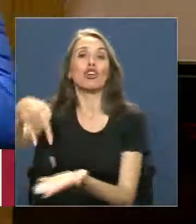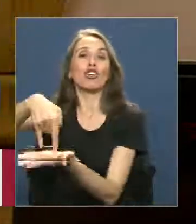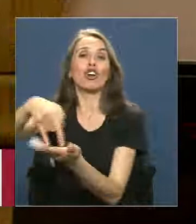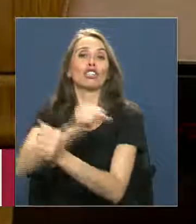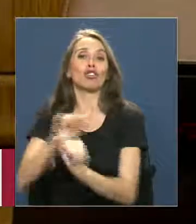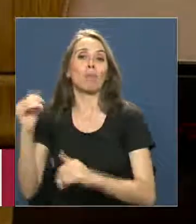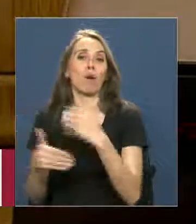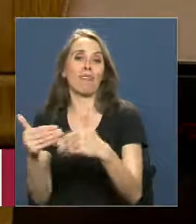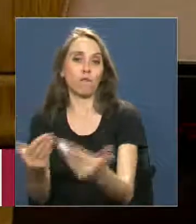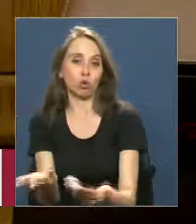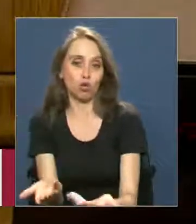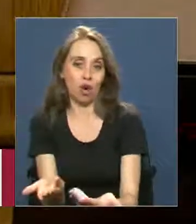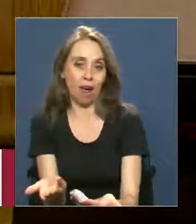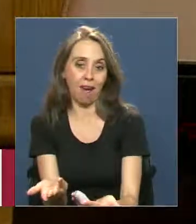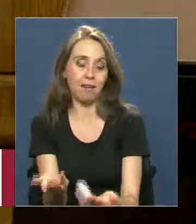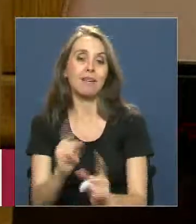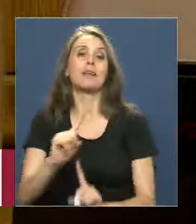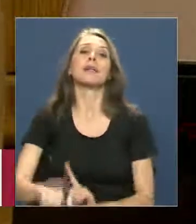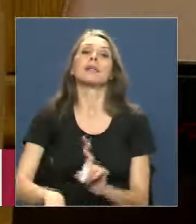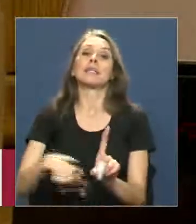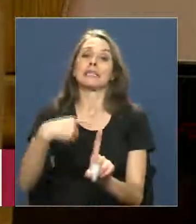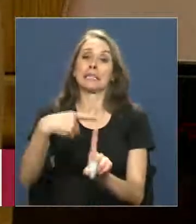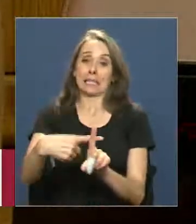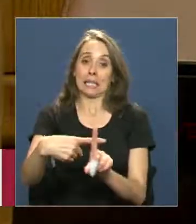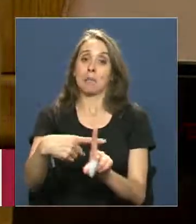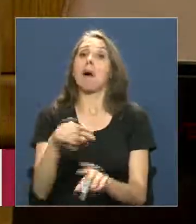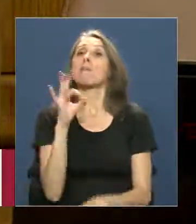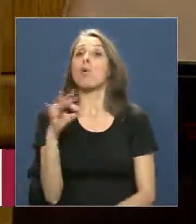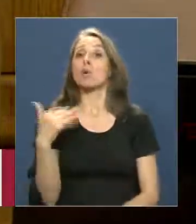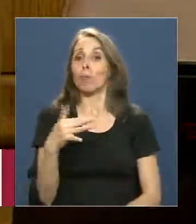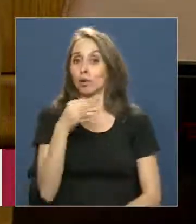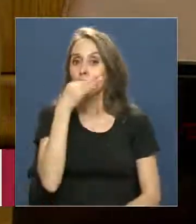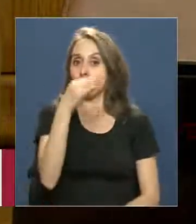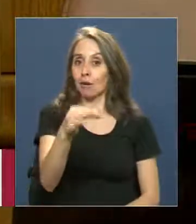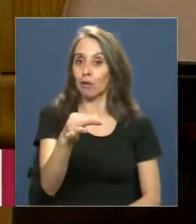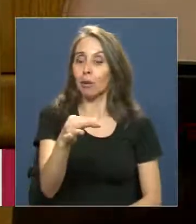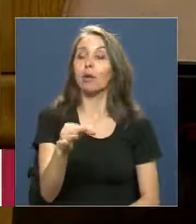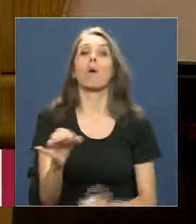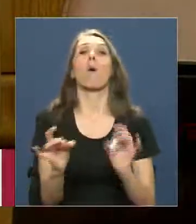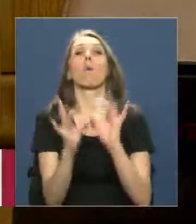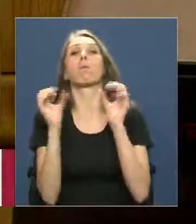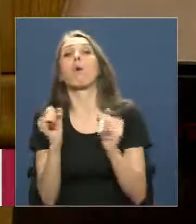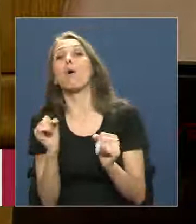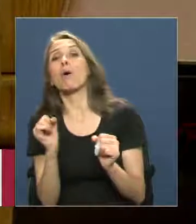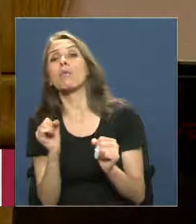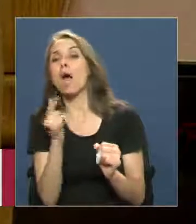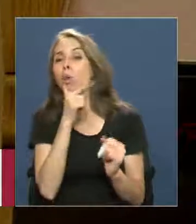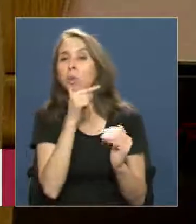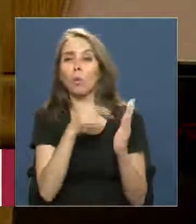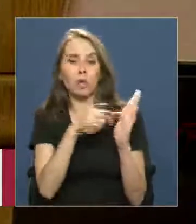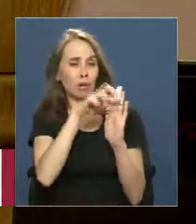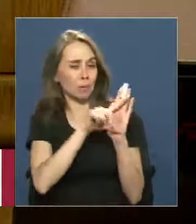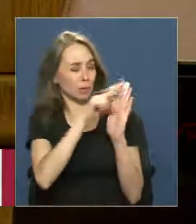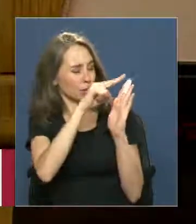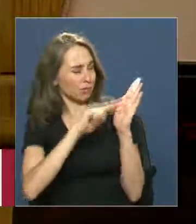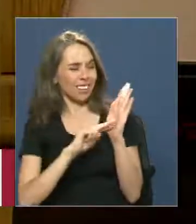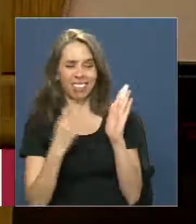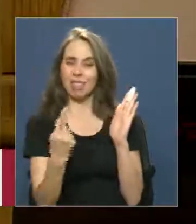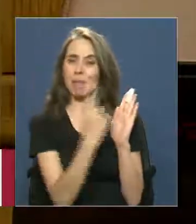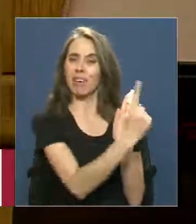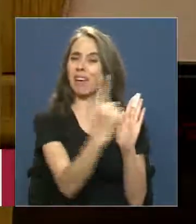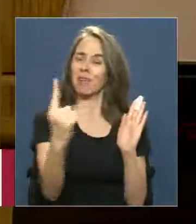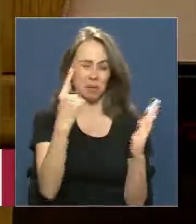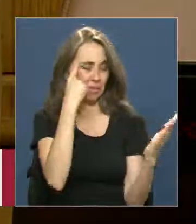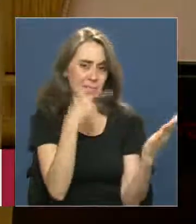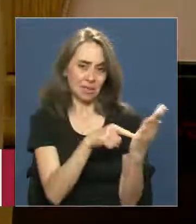del Parlamento. Que además, y esto es tremendamente importante porque podría haber dudas en la interpretación del proyecto de ley,